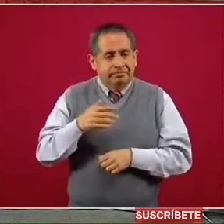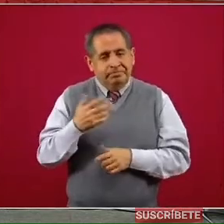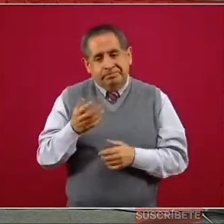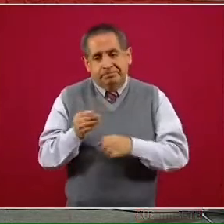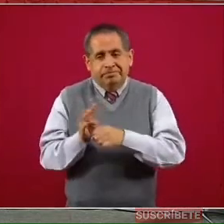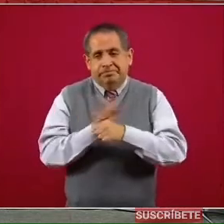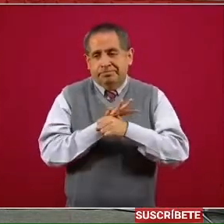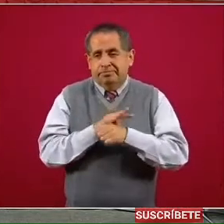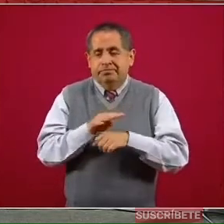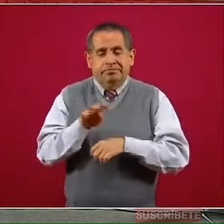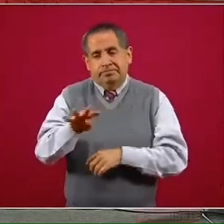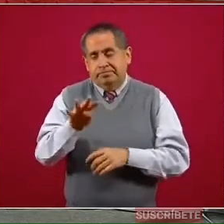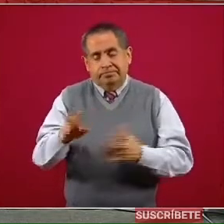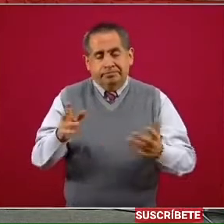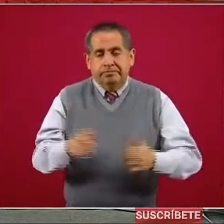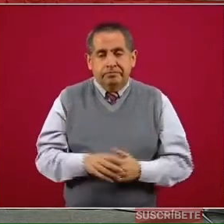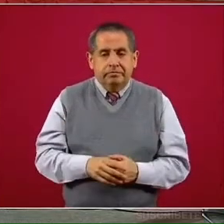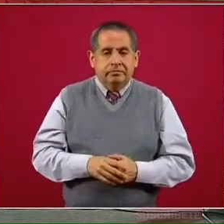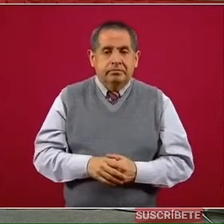epidémico de COVID-19.